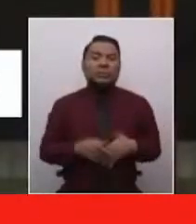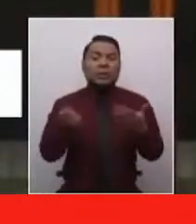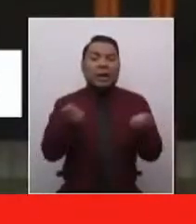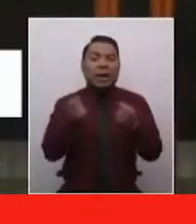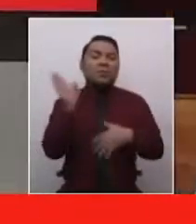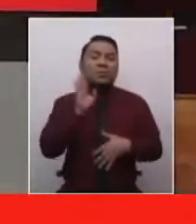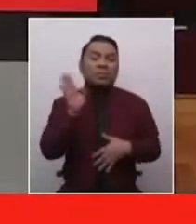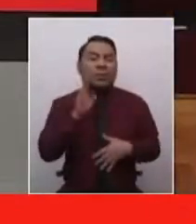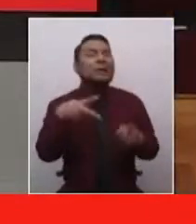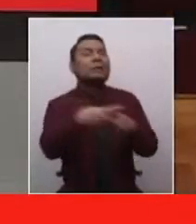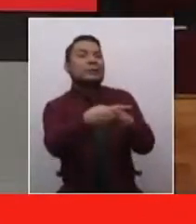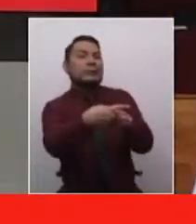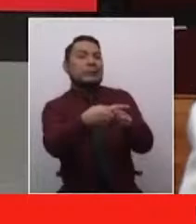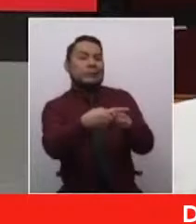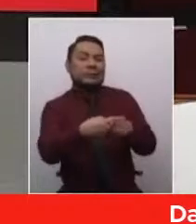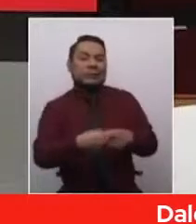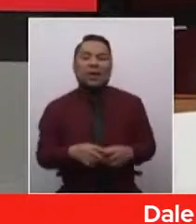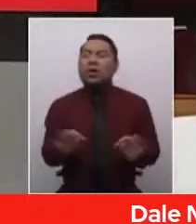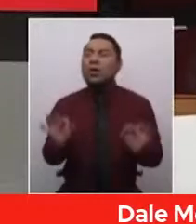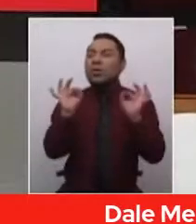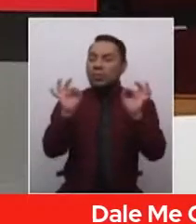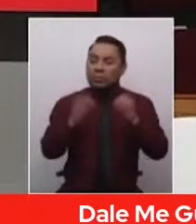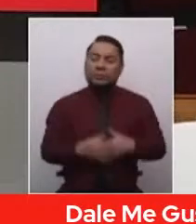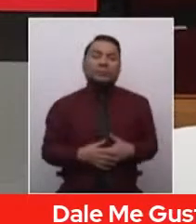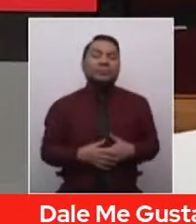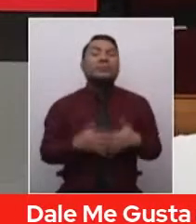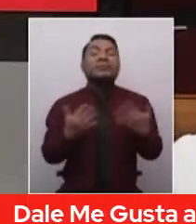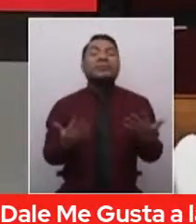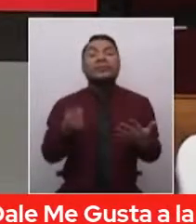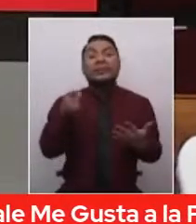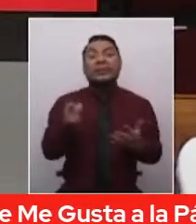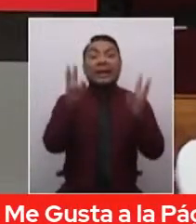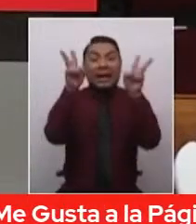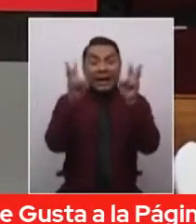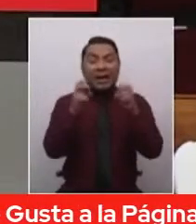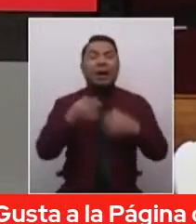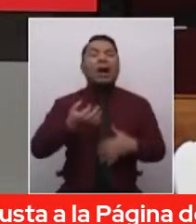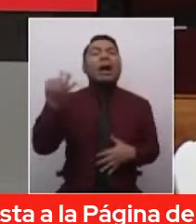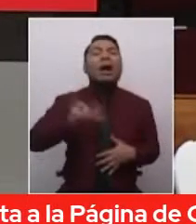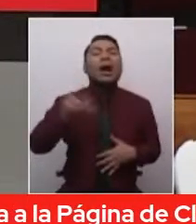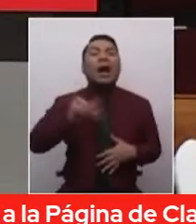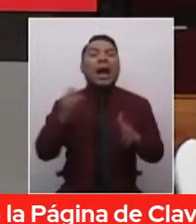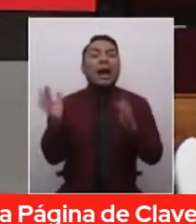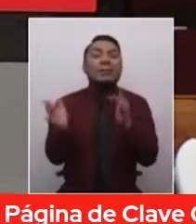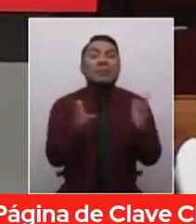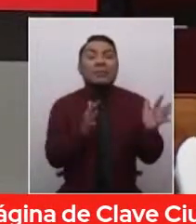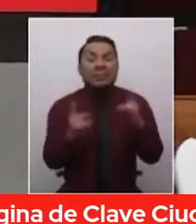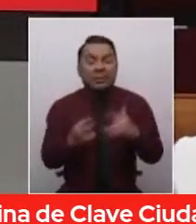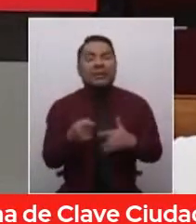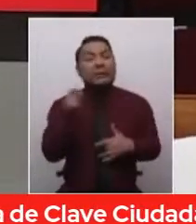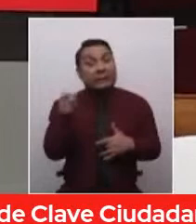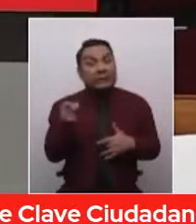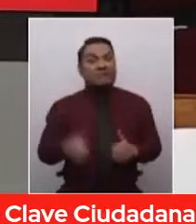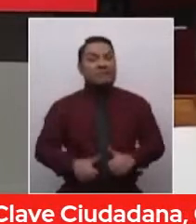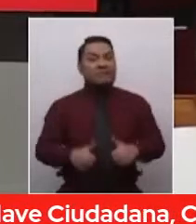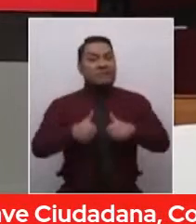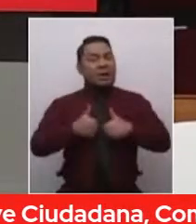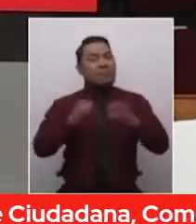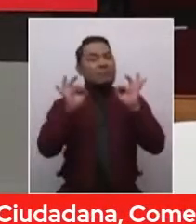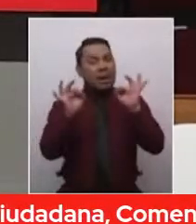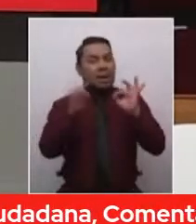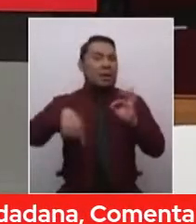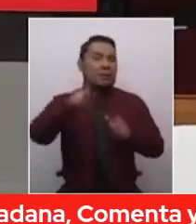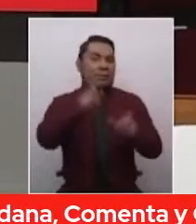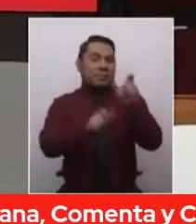esta contaminación. Tiempo, candidata. Gracias. Justo, preciso. Cuando hablamos de temas como calidad del aire, hablamos de bienestar para la ciudad. Y es imposible hablar